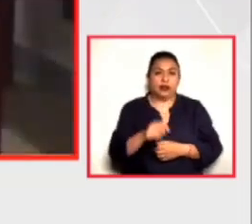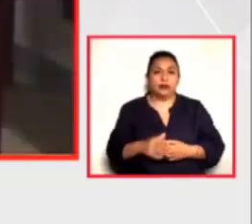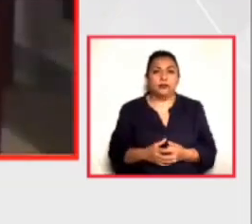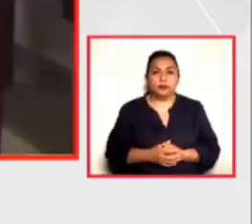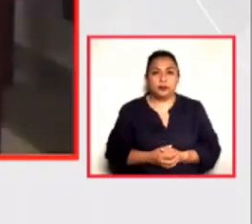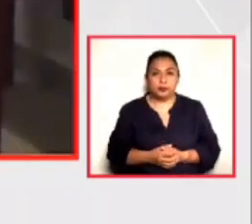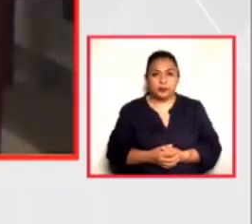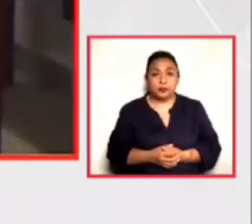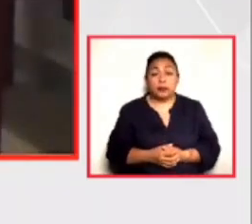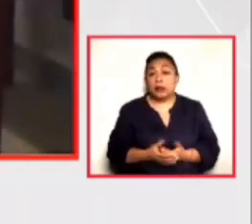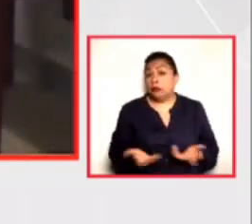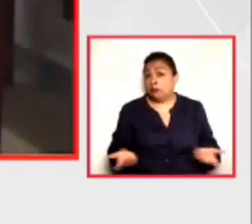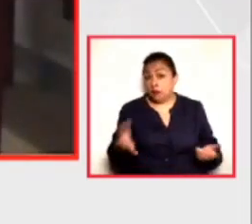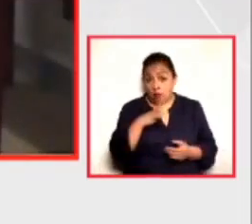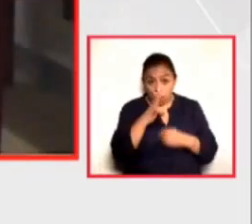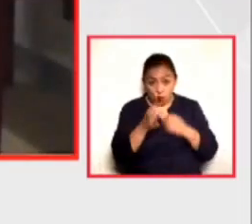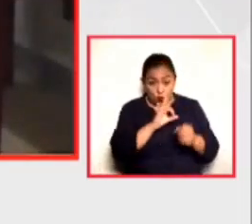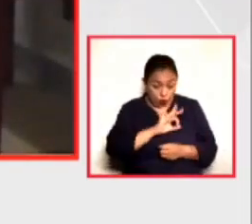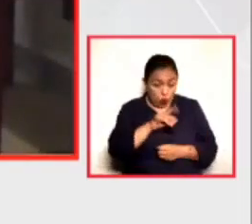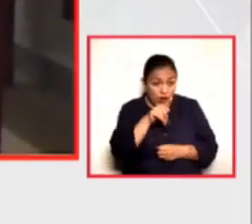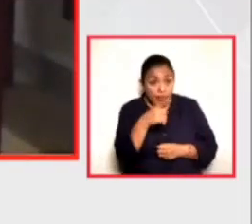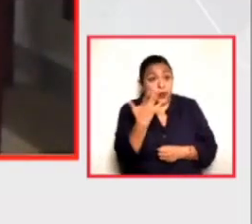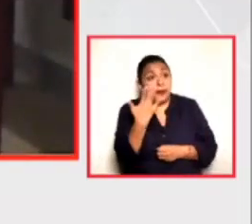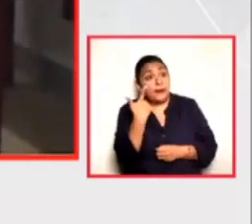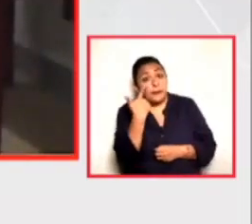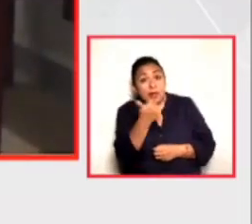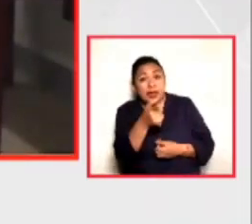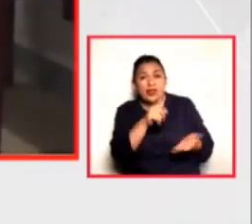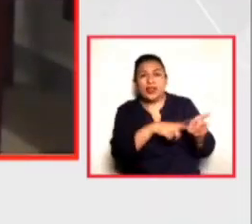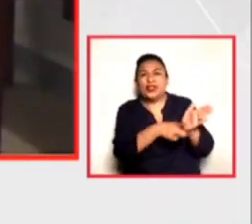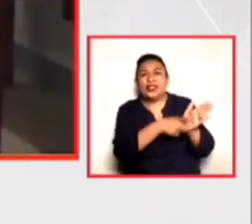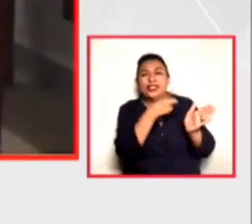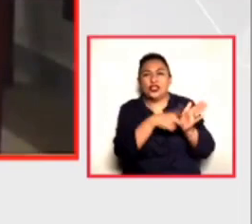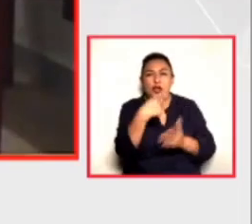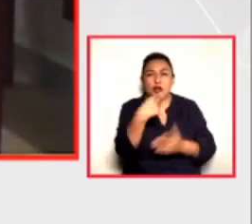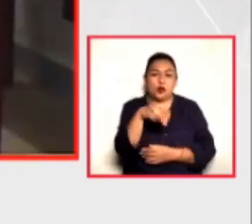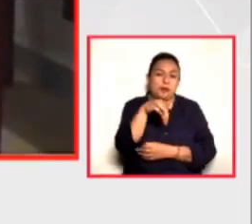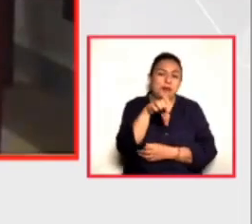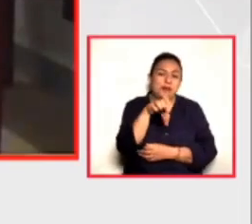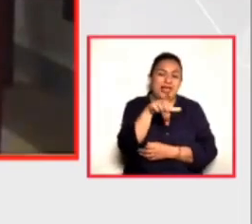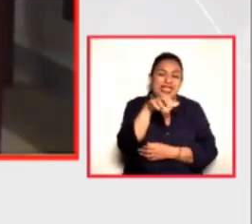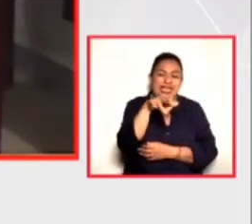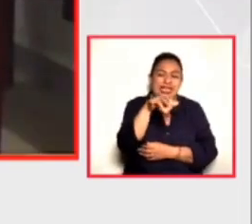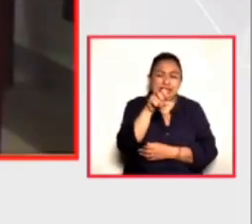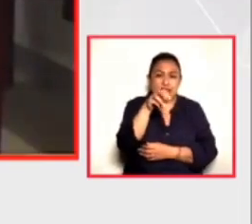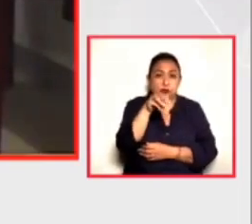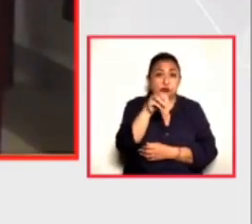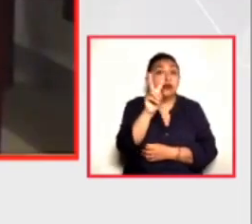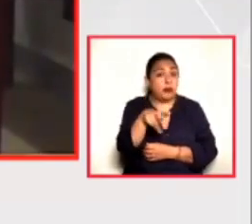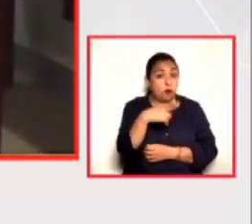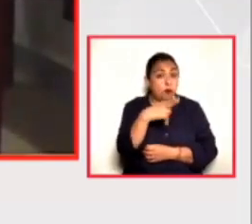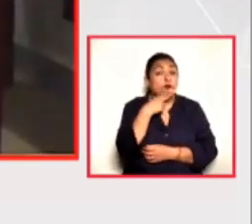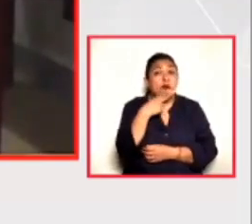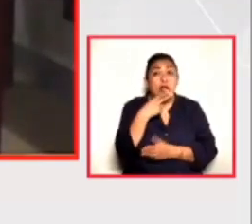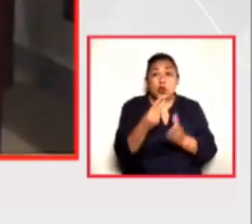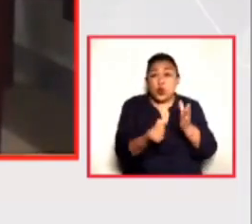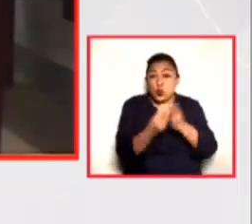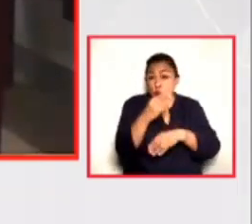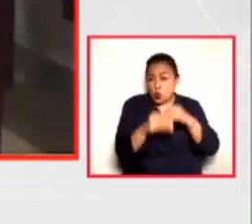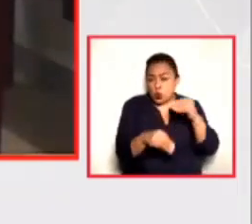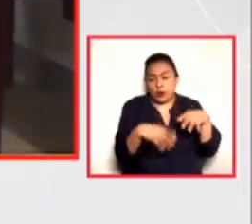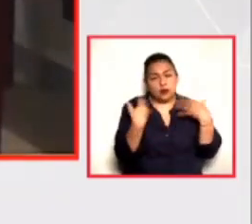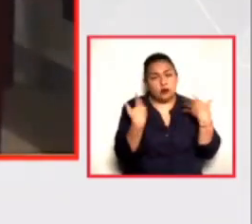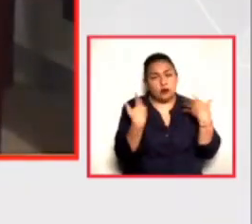Bueno, si tiene la posibilidad, búsquense ese diccionario de mexicanismos porque de verdad es muy útil y esta nueva versión está actualizada.